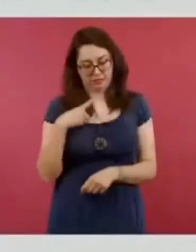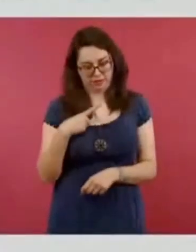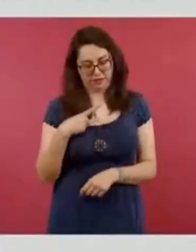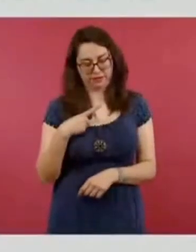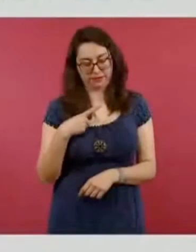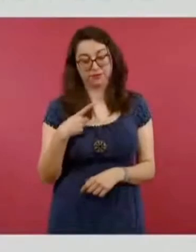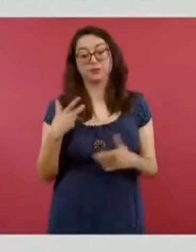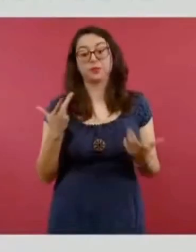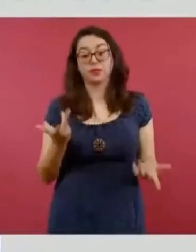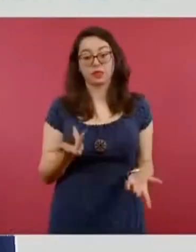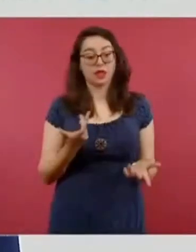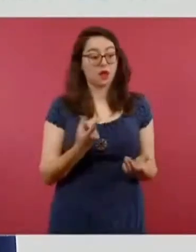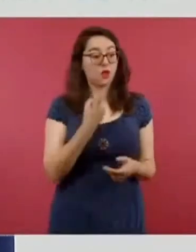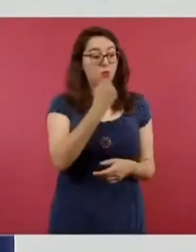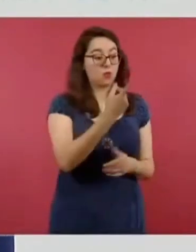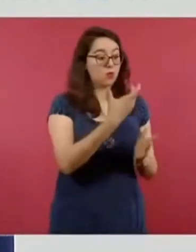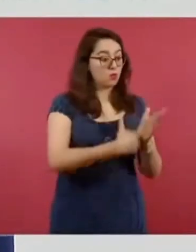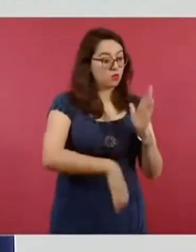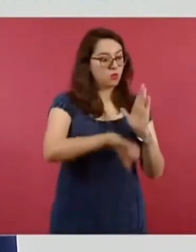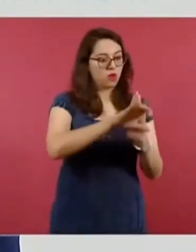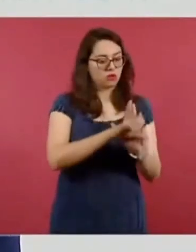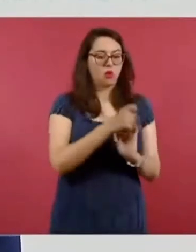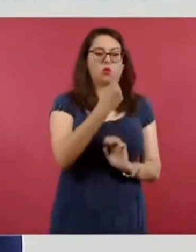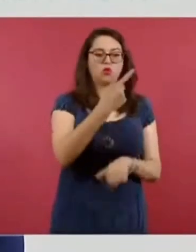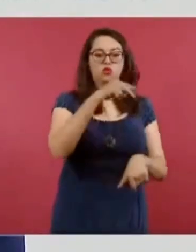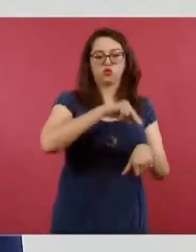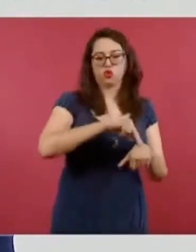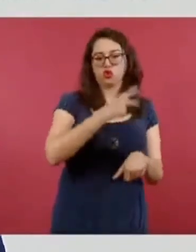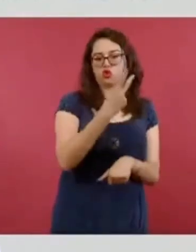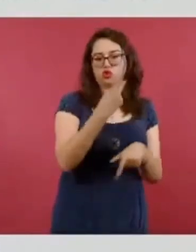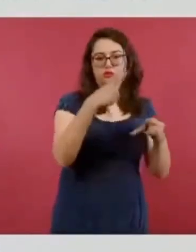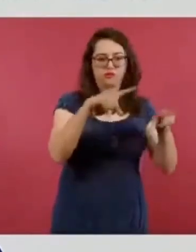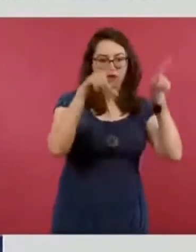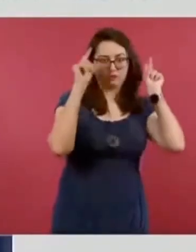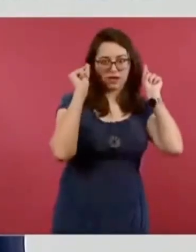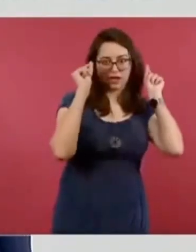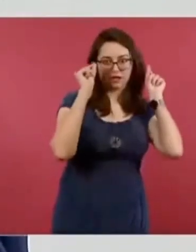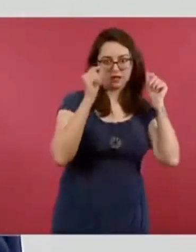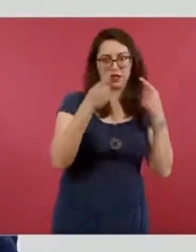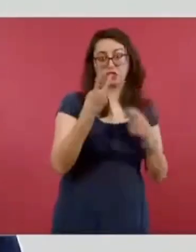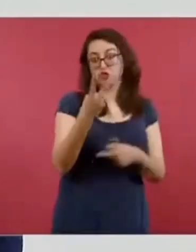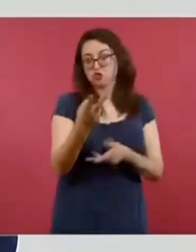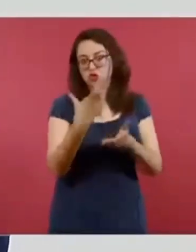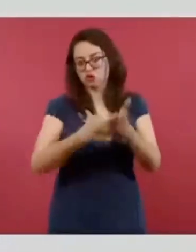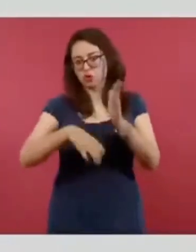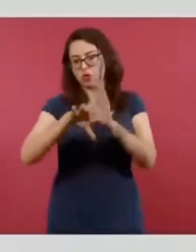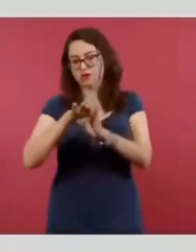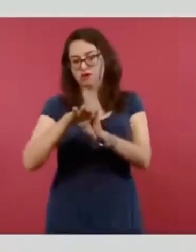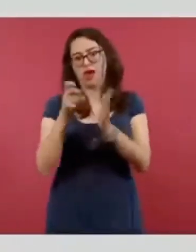creciendo el número de las personas que ahí trabajan. La Clínica es Nuestra, en la siguiente,